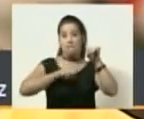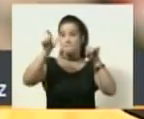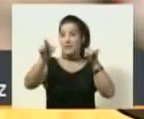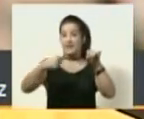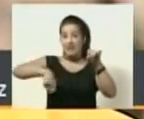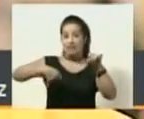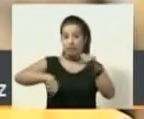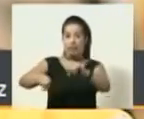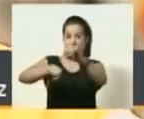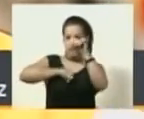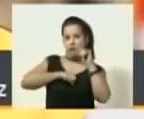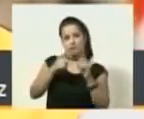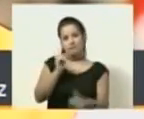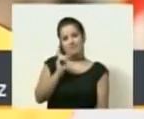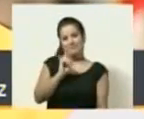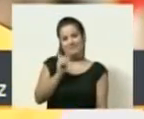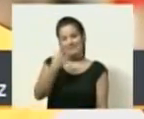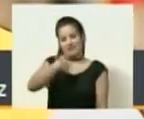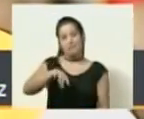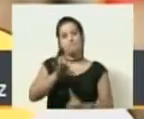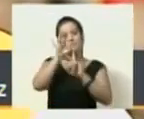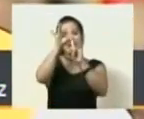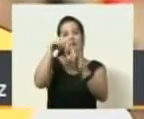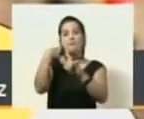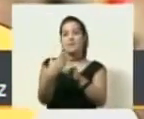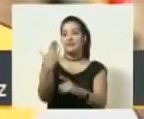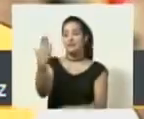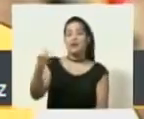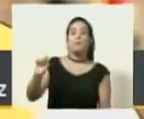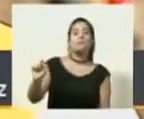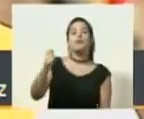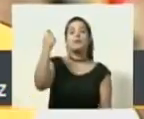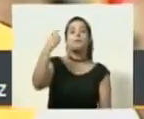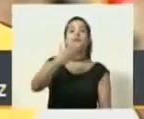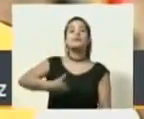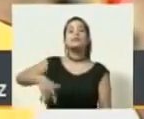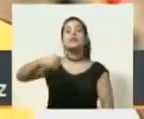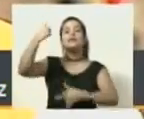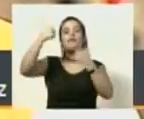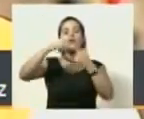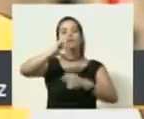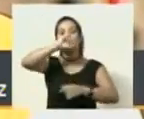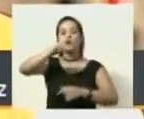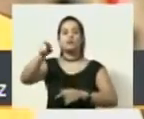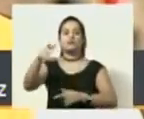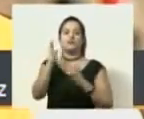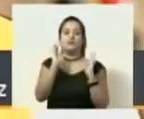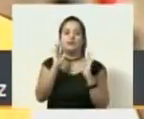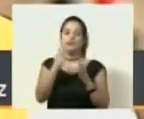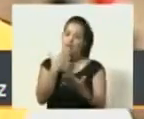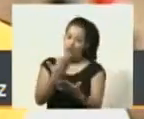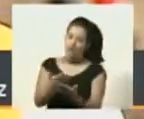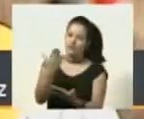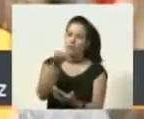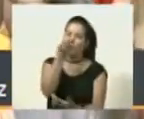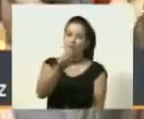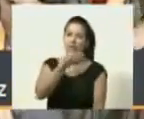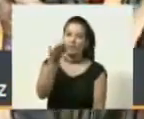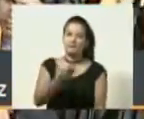no solo eso, sino que el presidente es el primer presidente chavista y obrero que tiene el país. Así que muchas gracias y buenas